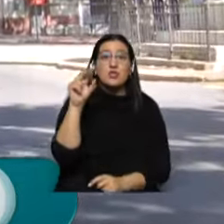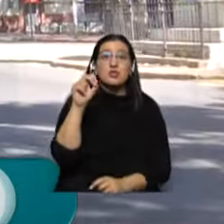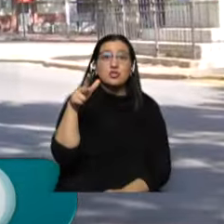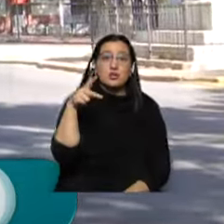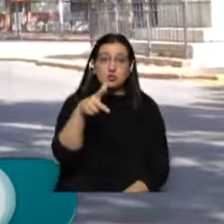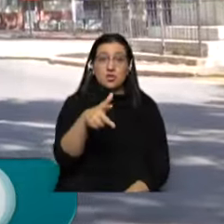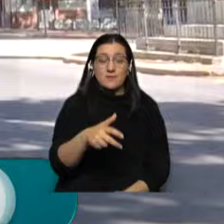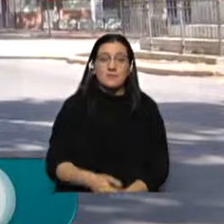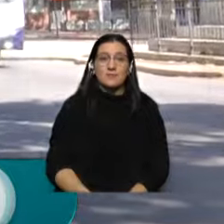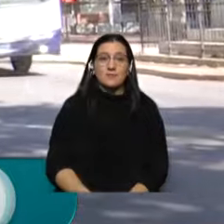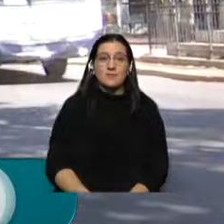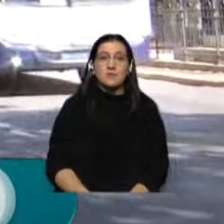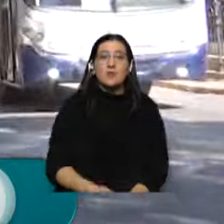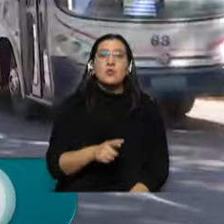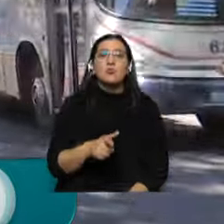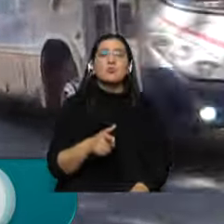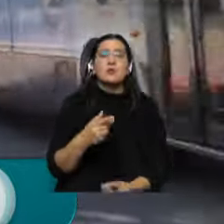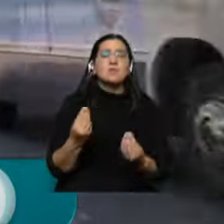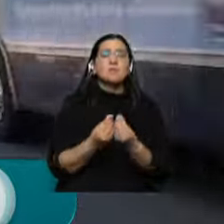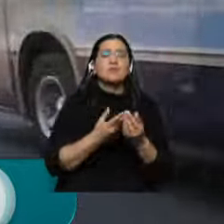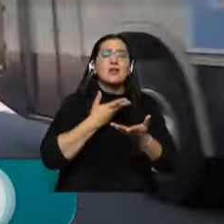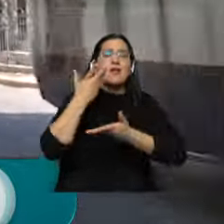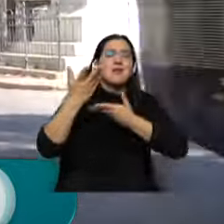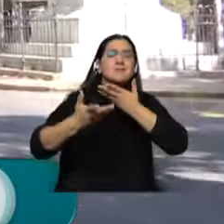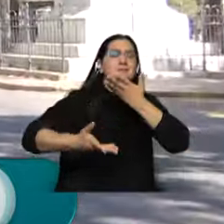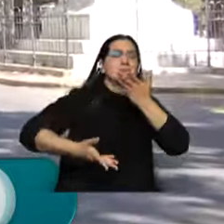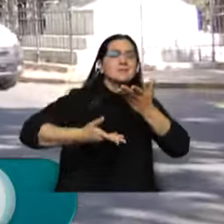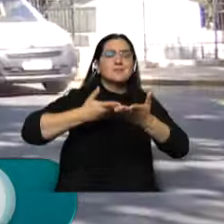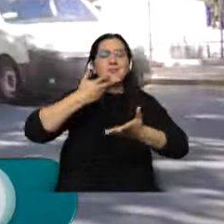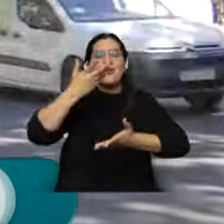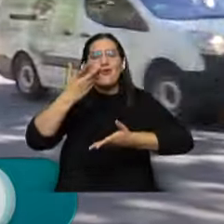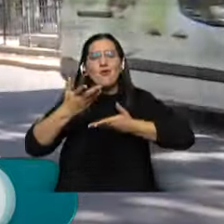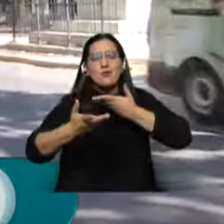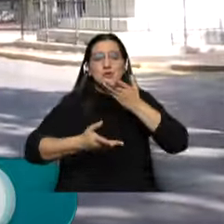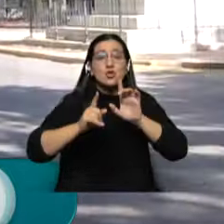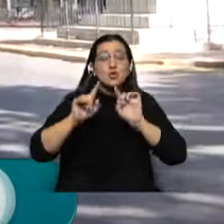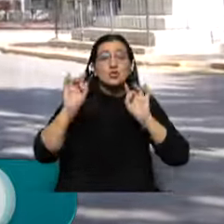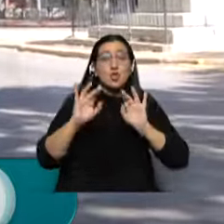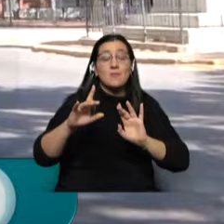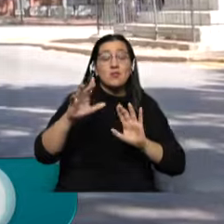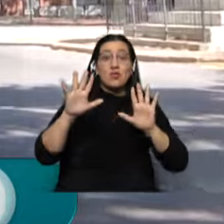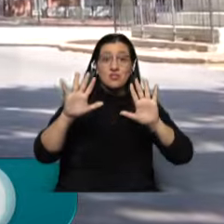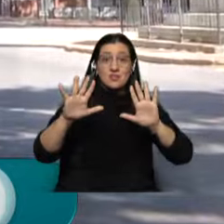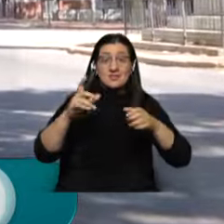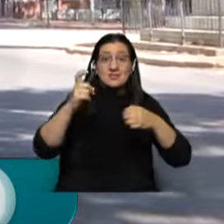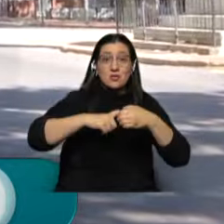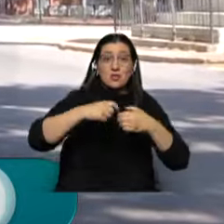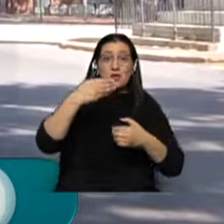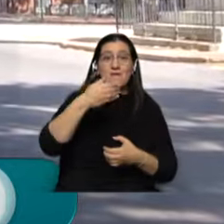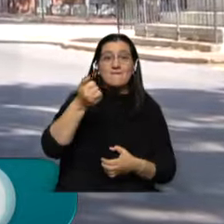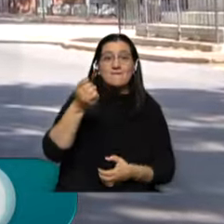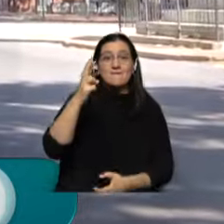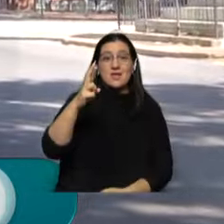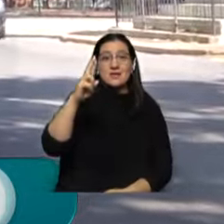Rocha. Gustavo, tenés un gran cancionero, vos en tu historia, que nos ha hecho vibrar, no solamente con los 10 discos de la Bersuit, sino también